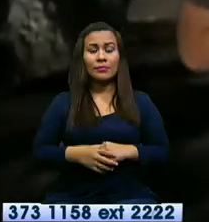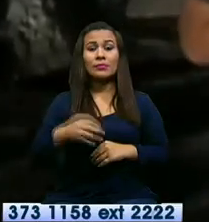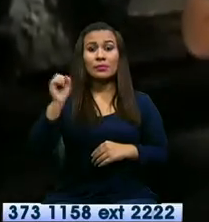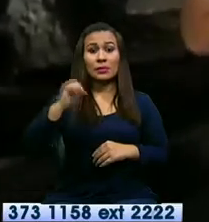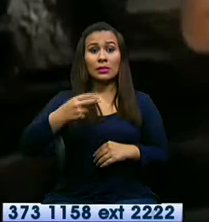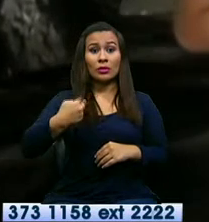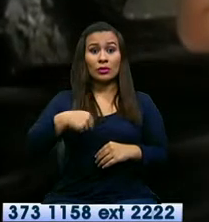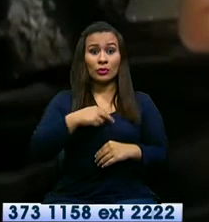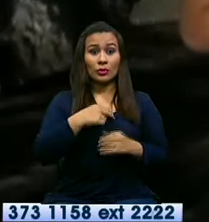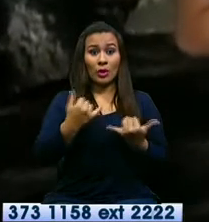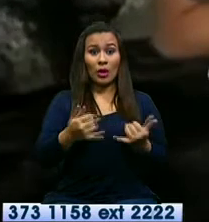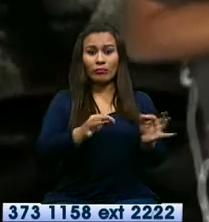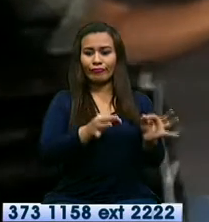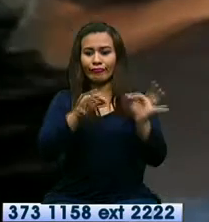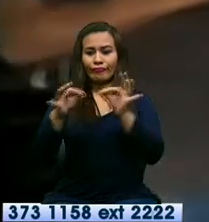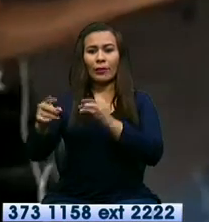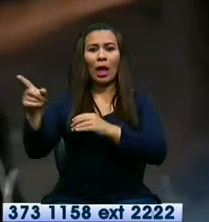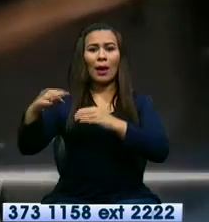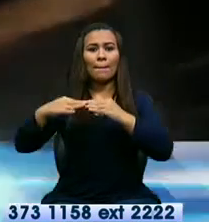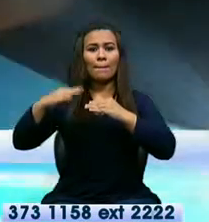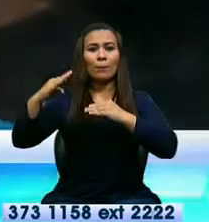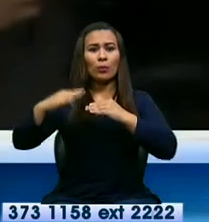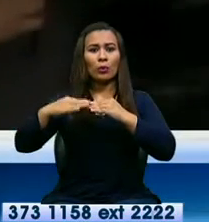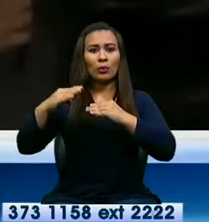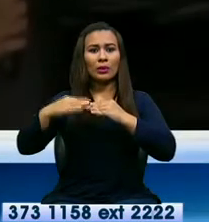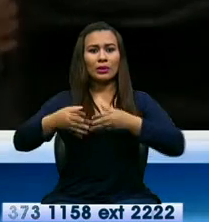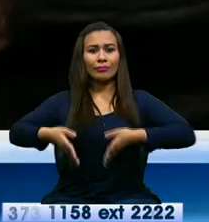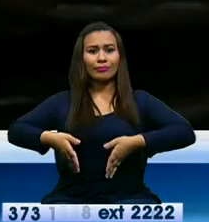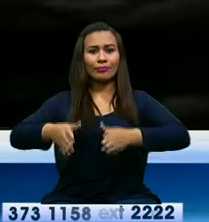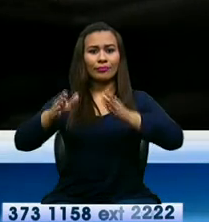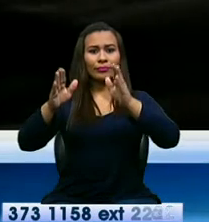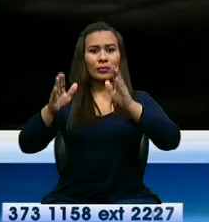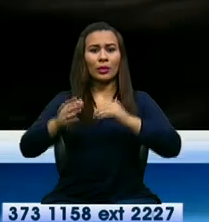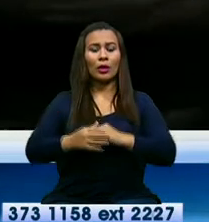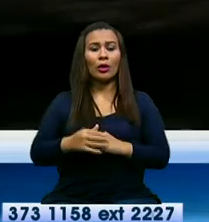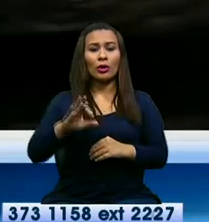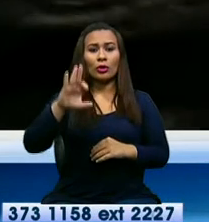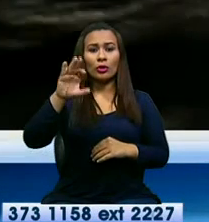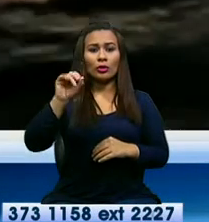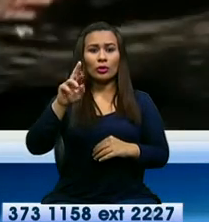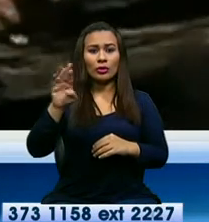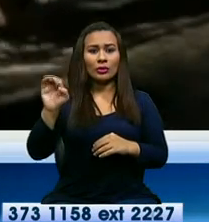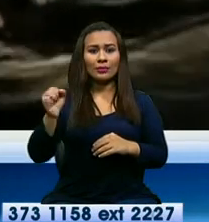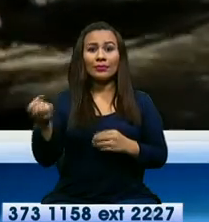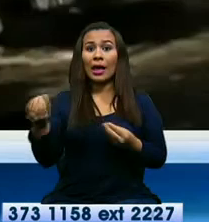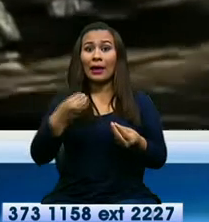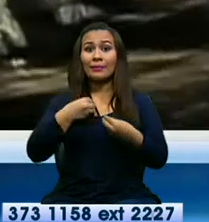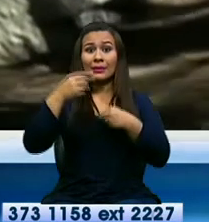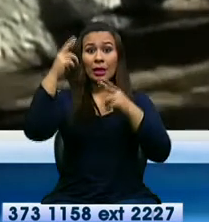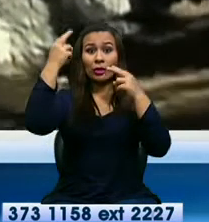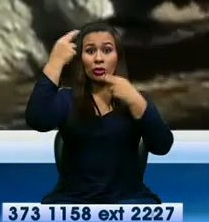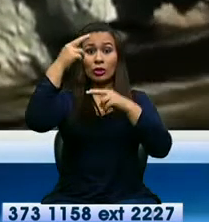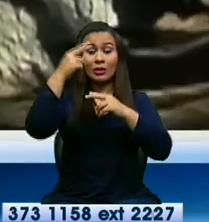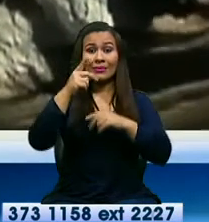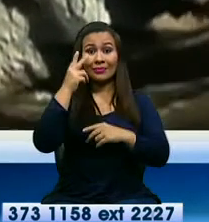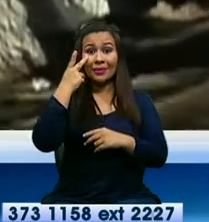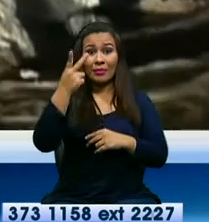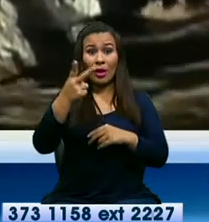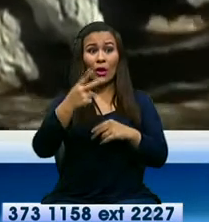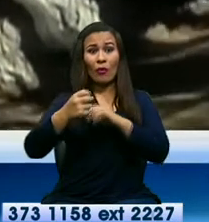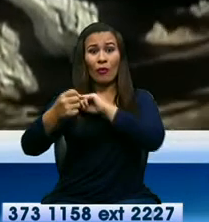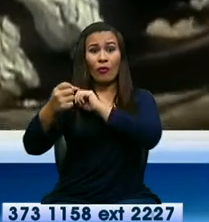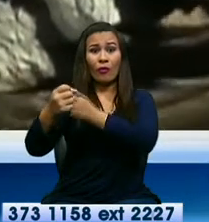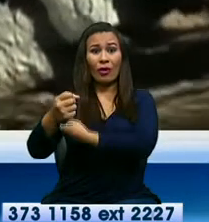estamos en el puente de la avenida Las Torres, aquí en el Lurigancho Chosican, y miren ustedes cómo el tema de la fuerza del